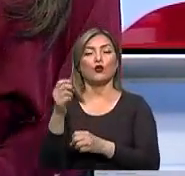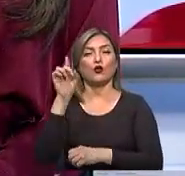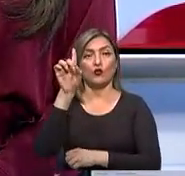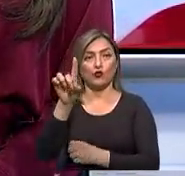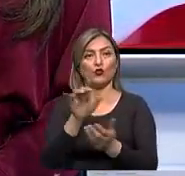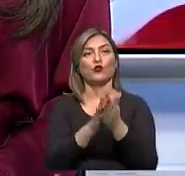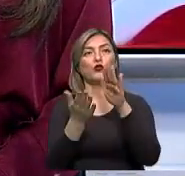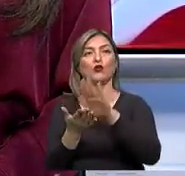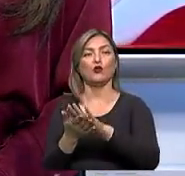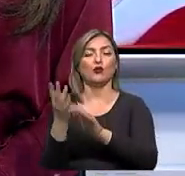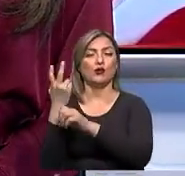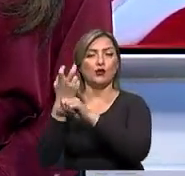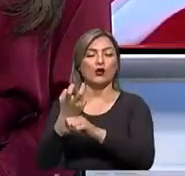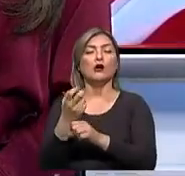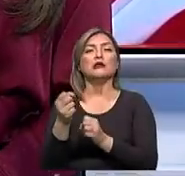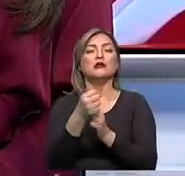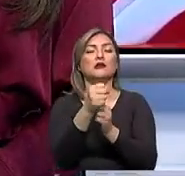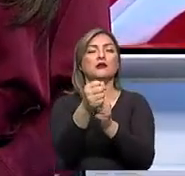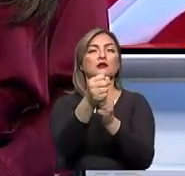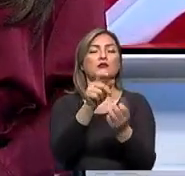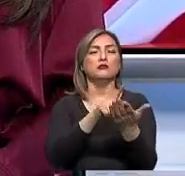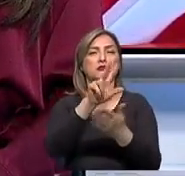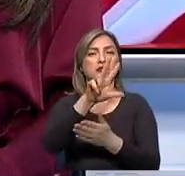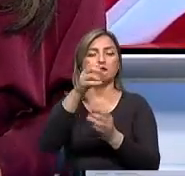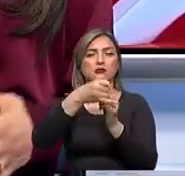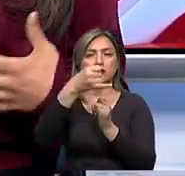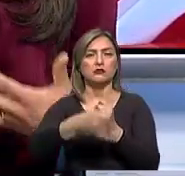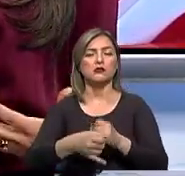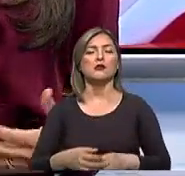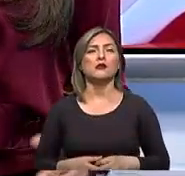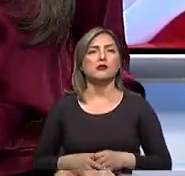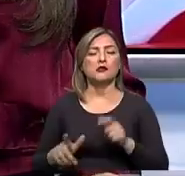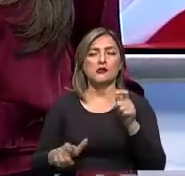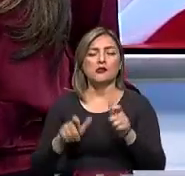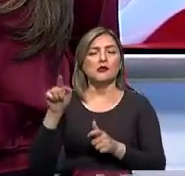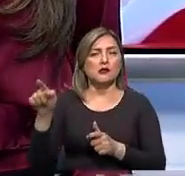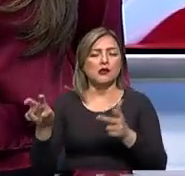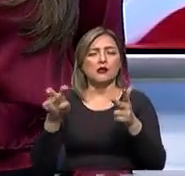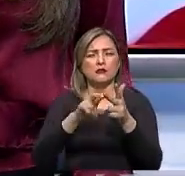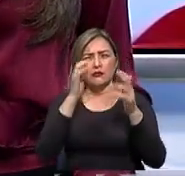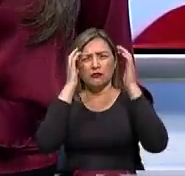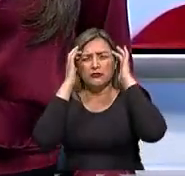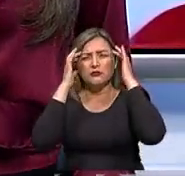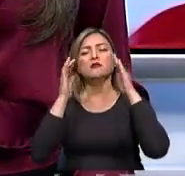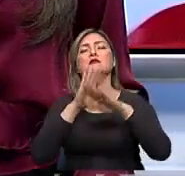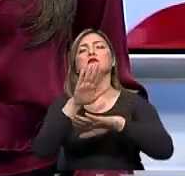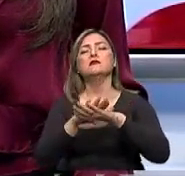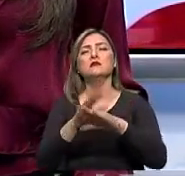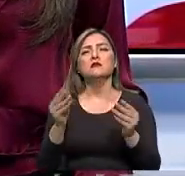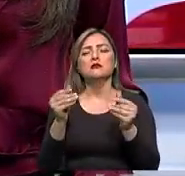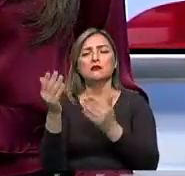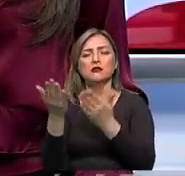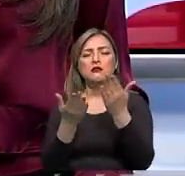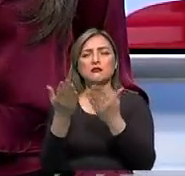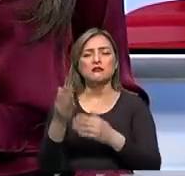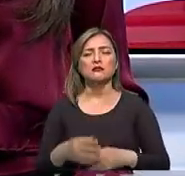perdón, el servicio de trolebús y Ecovía empezó ya a cobrar los 35 centavos. Los usuarios tienen varias preocupaciones respecto a la calidad del